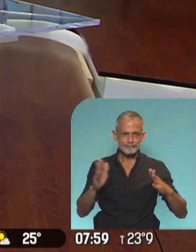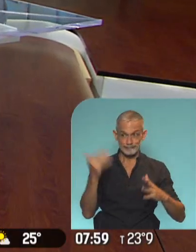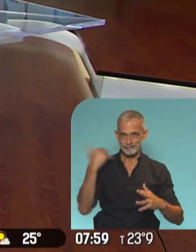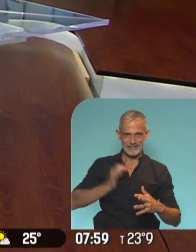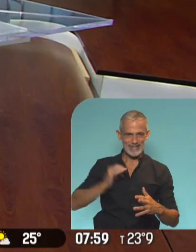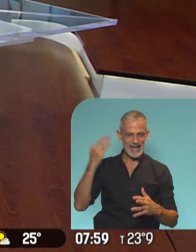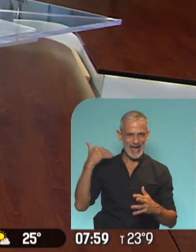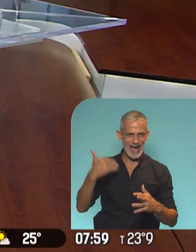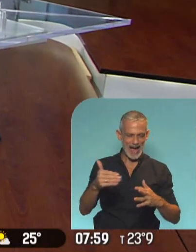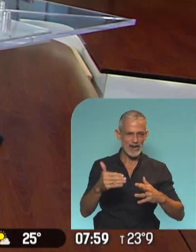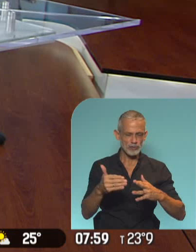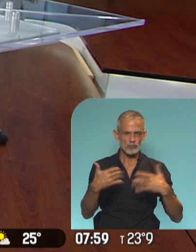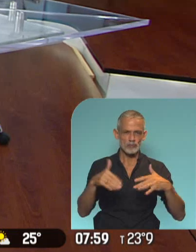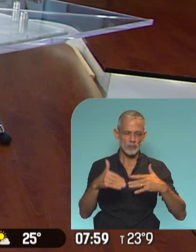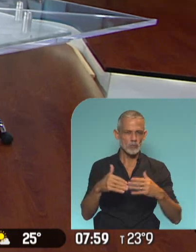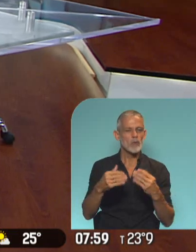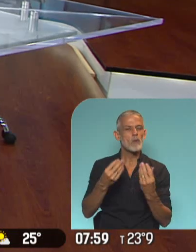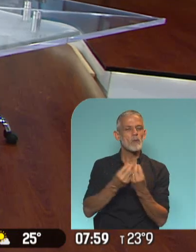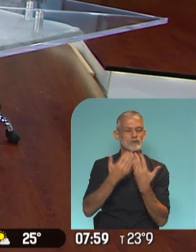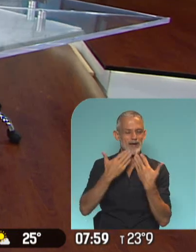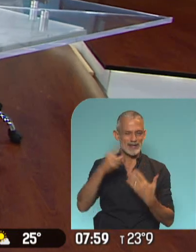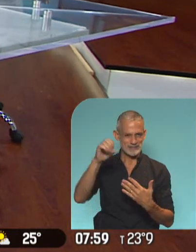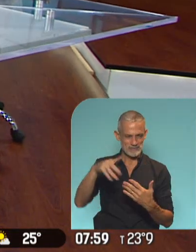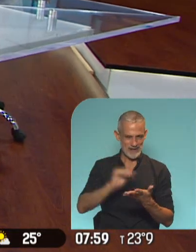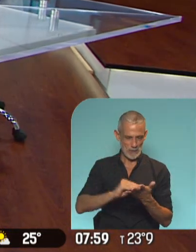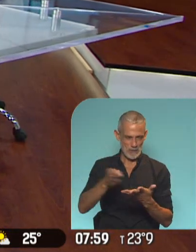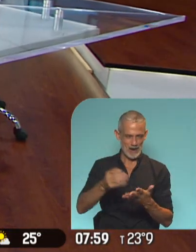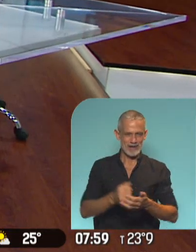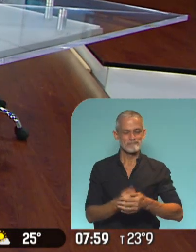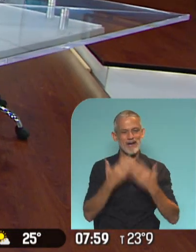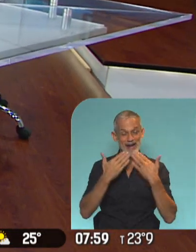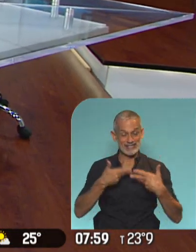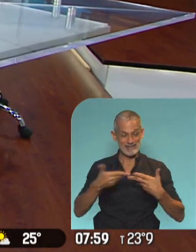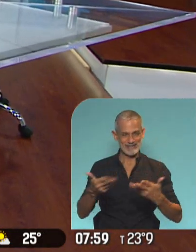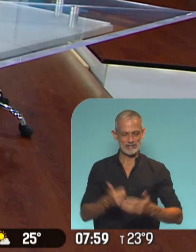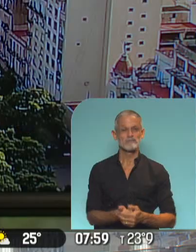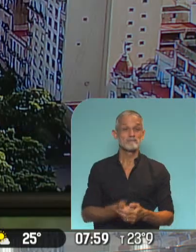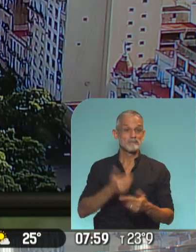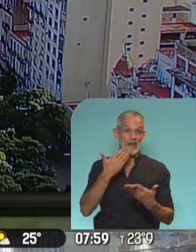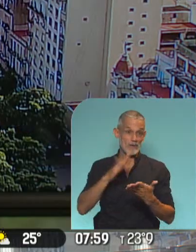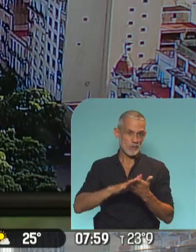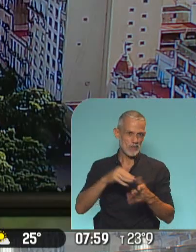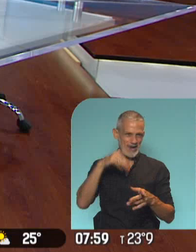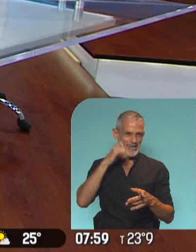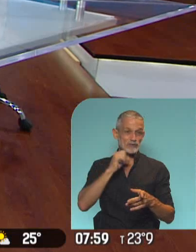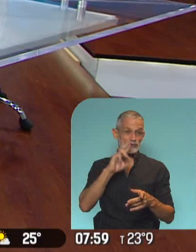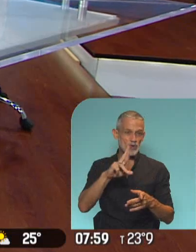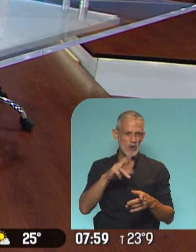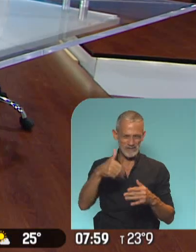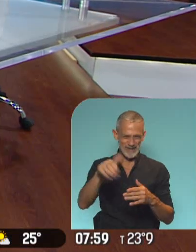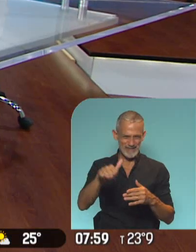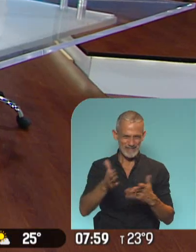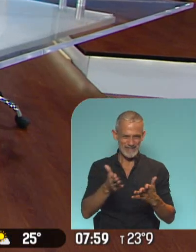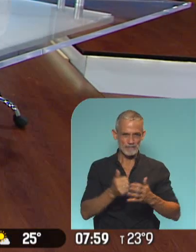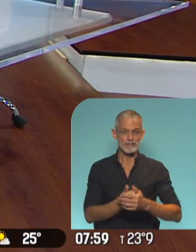años muchísima repercusión. Doctor, muchas gracias por acompañarnos. No, faltaba. Gracias por la invitación. Vamos a estar hablando con usted y junto con Néstor Espósito en minutitos